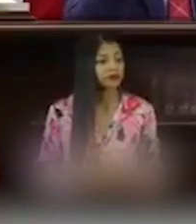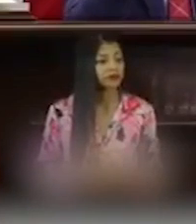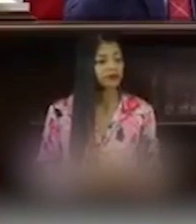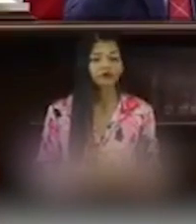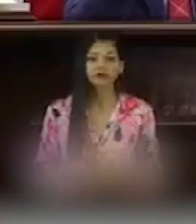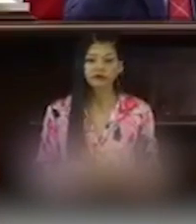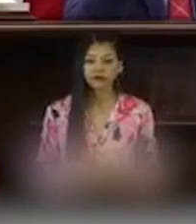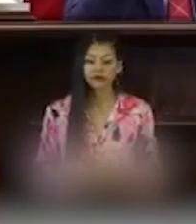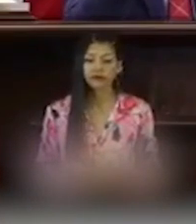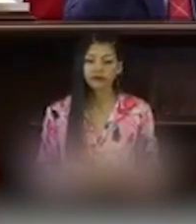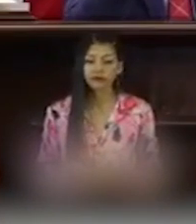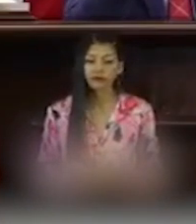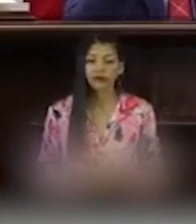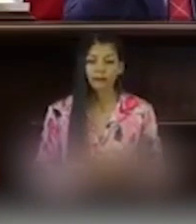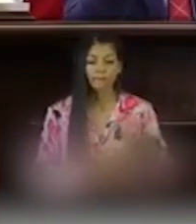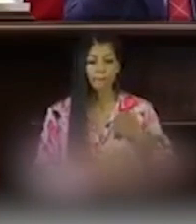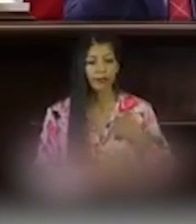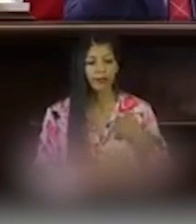contra Felipe Calderón.